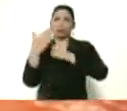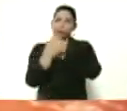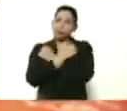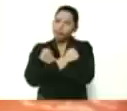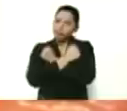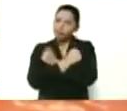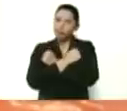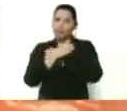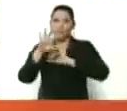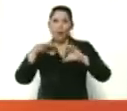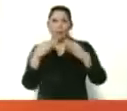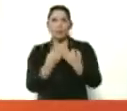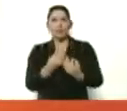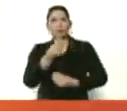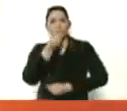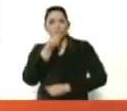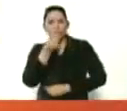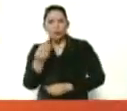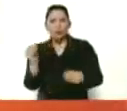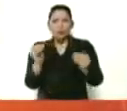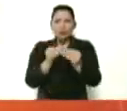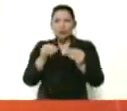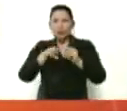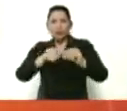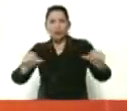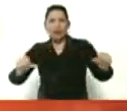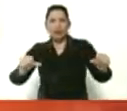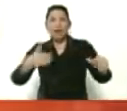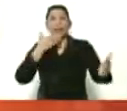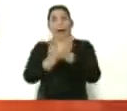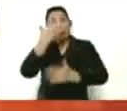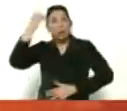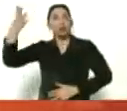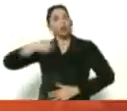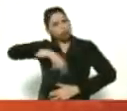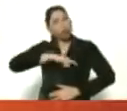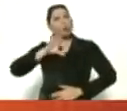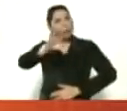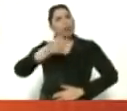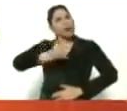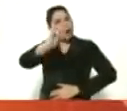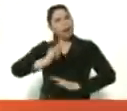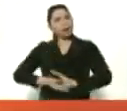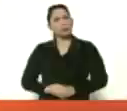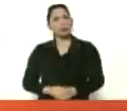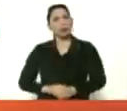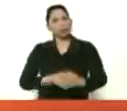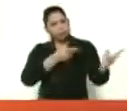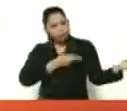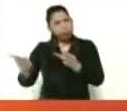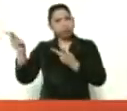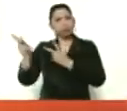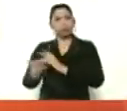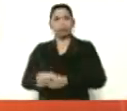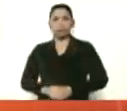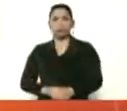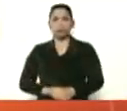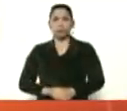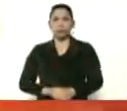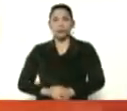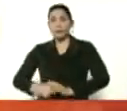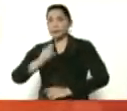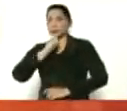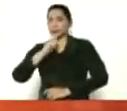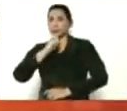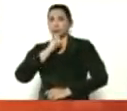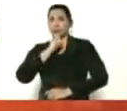la tierra, denle gracias a Dios, Carrizo, porque tenemos patria que los recibe con